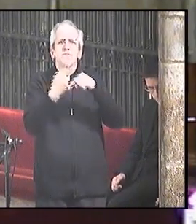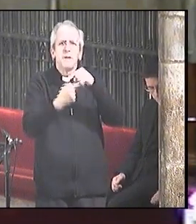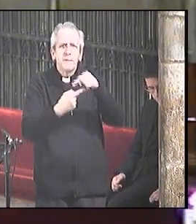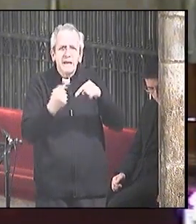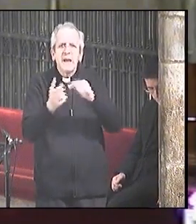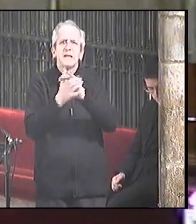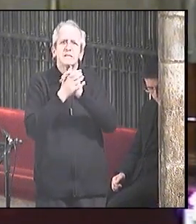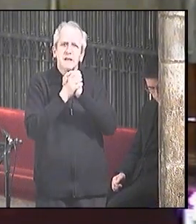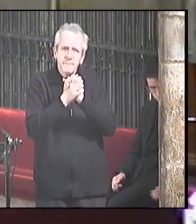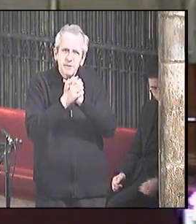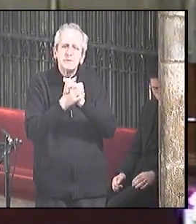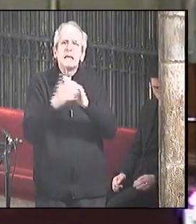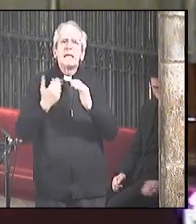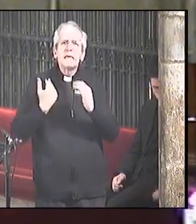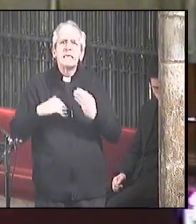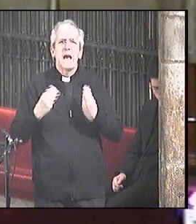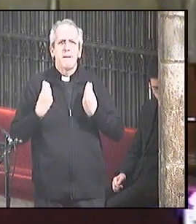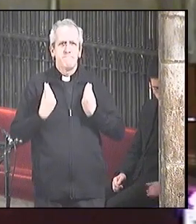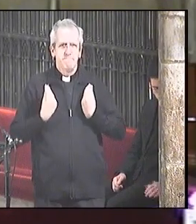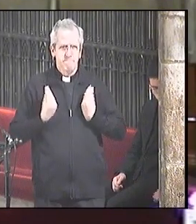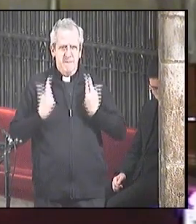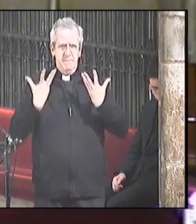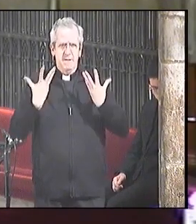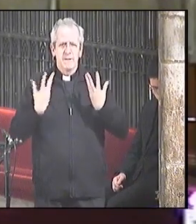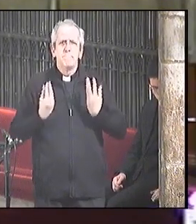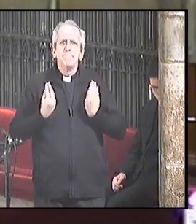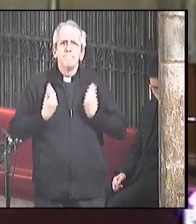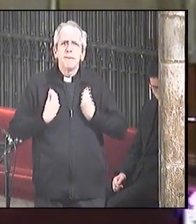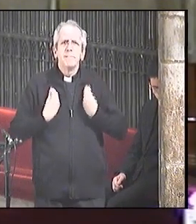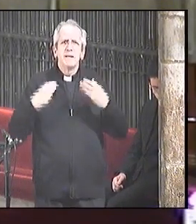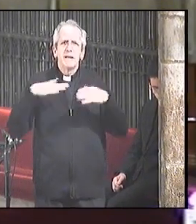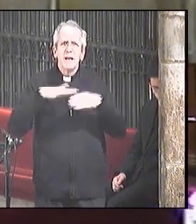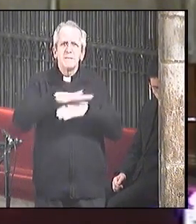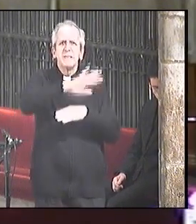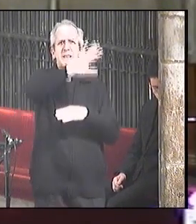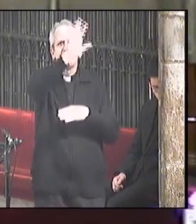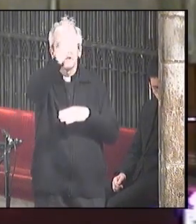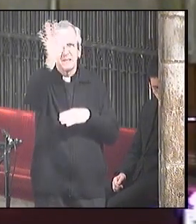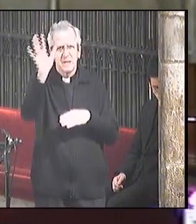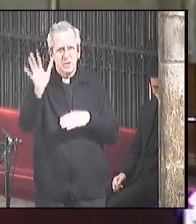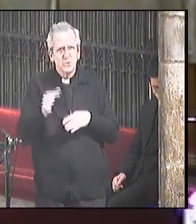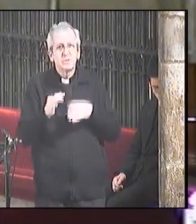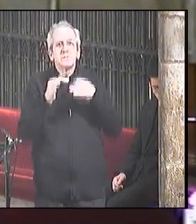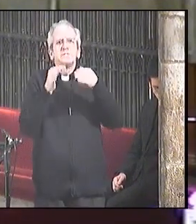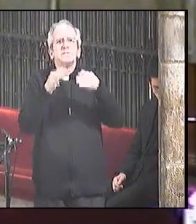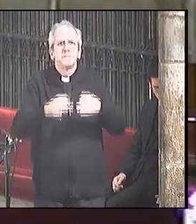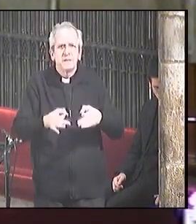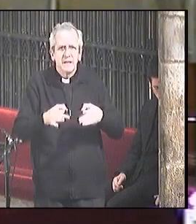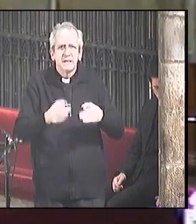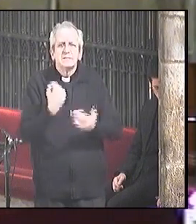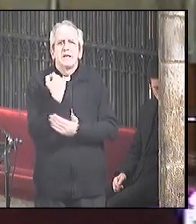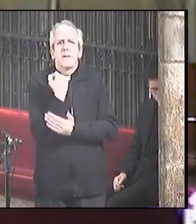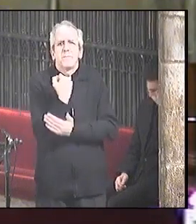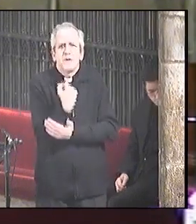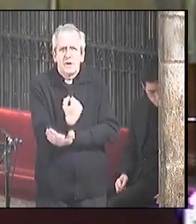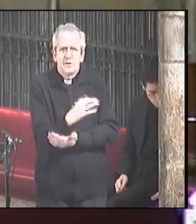familiares ya viven en la vida definitiva, si de verdad se apoyaron en